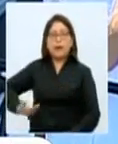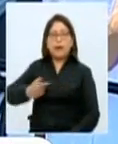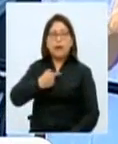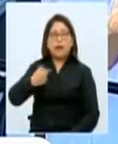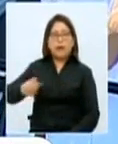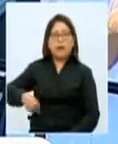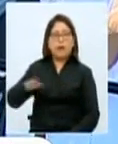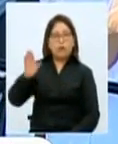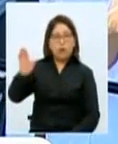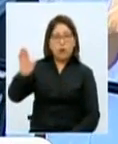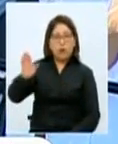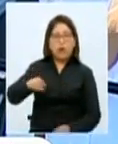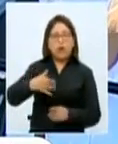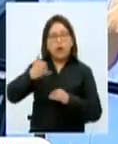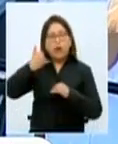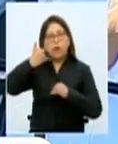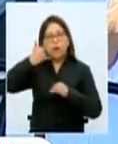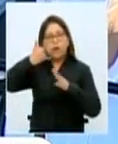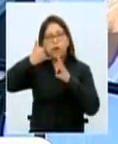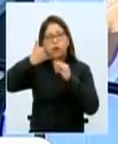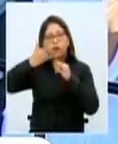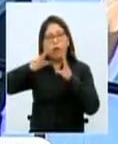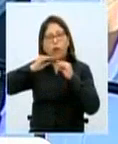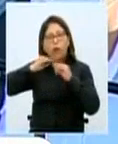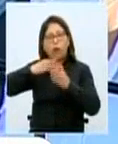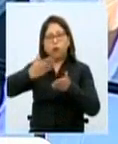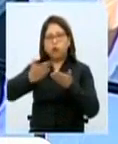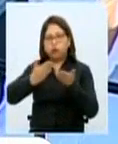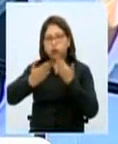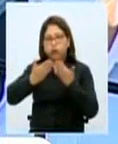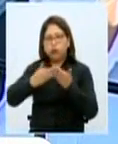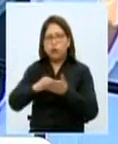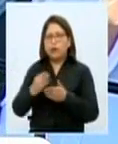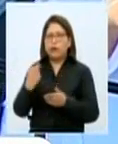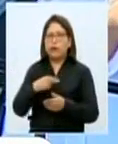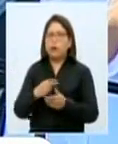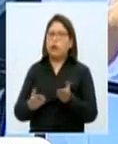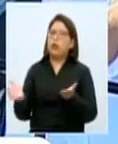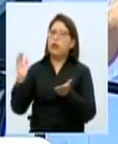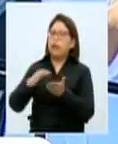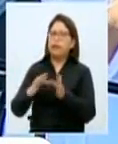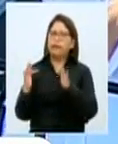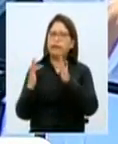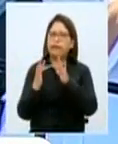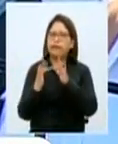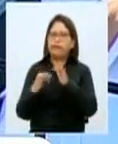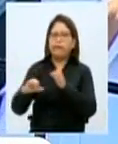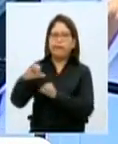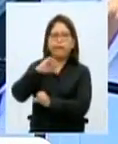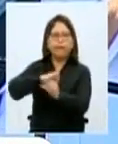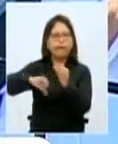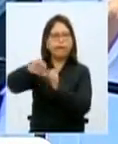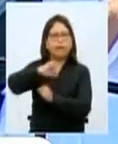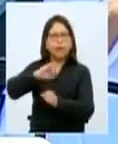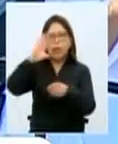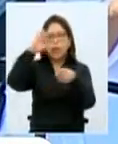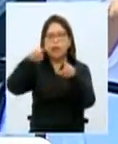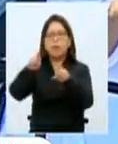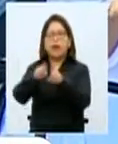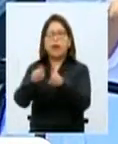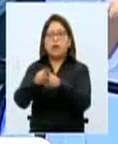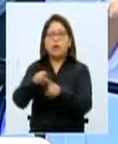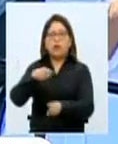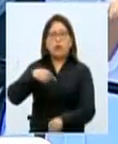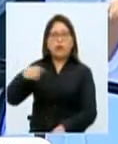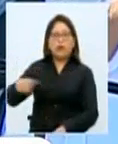donde reanudamos y reafirmamos nuestra relación con el pueblo y el hermano pueblo de la República